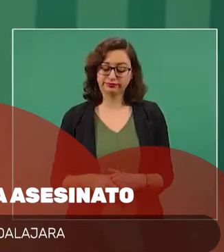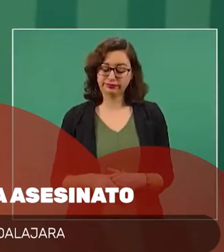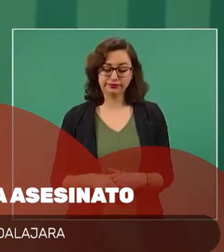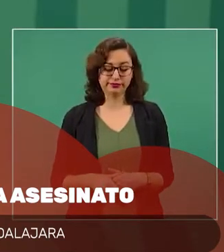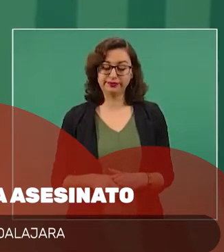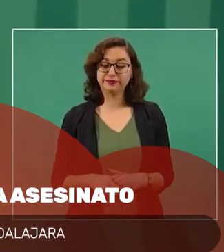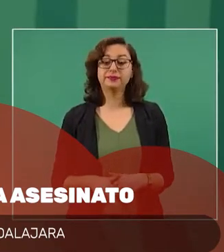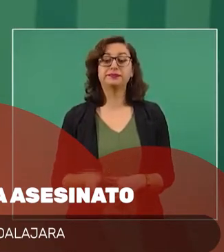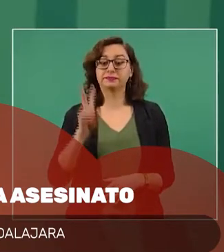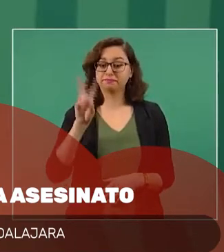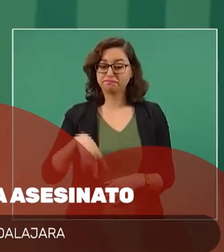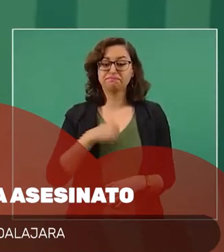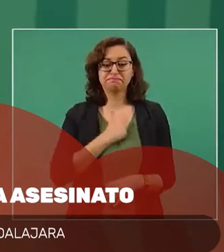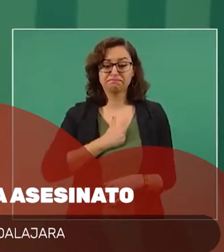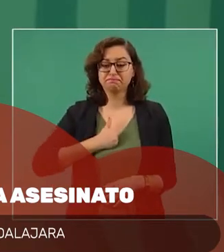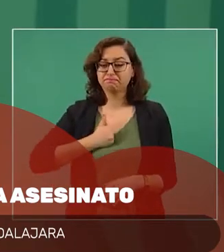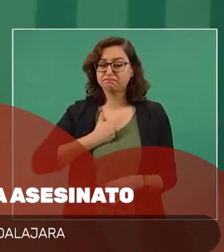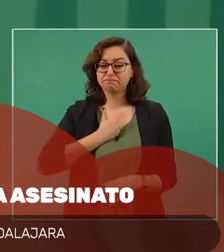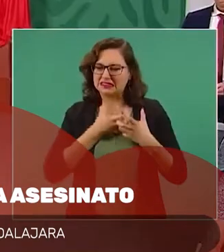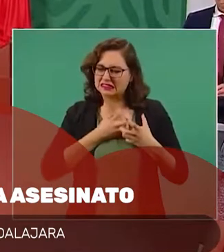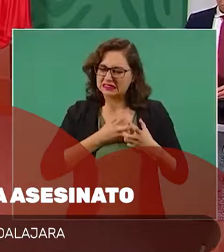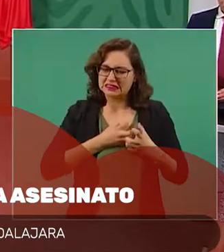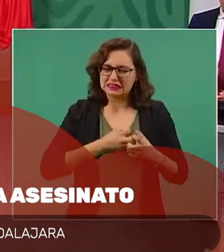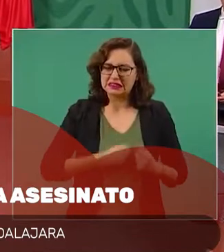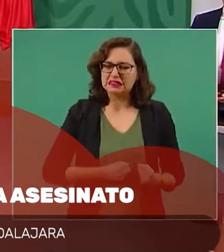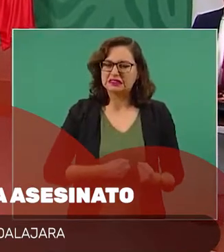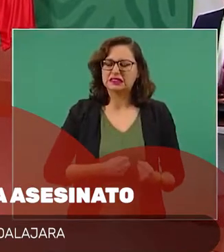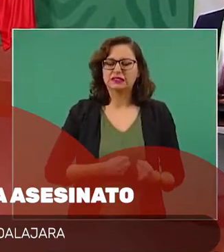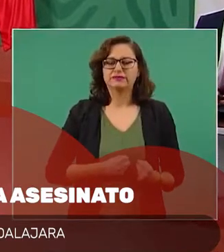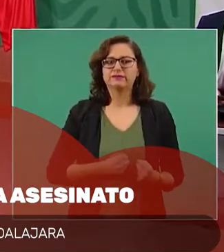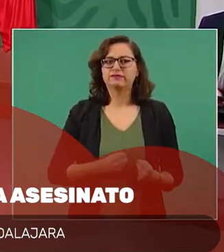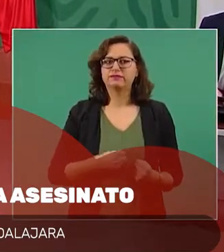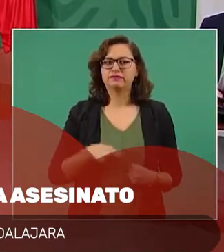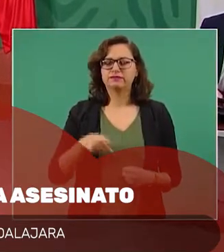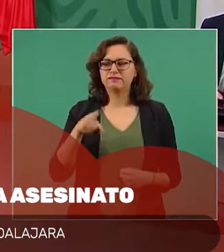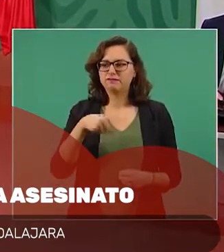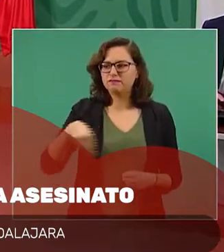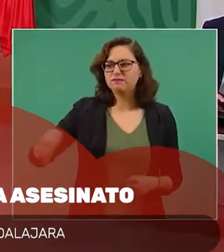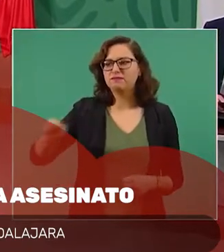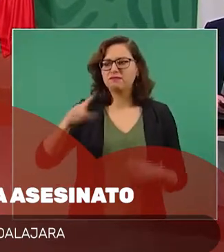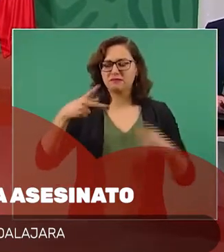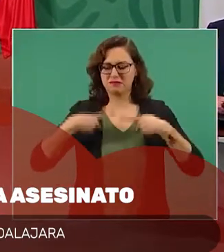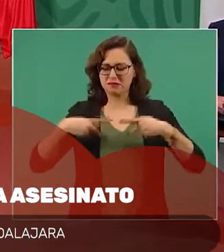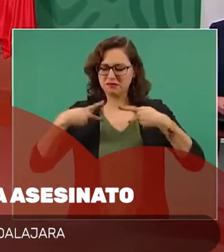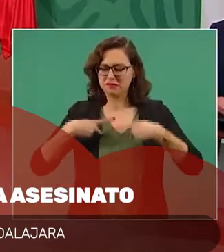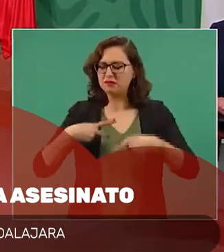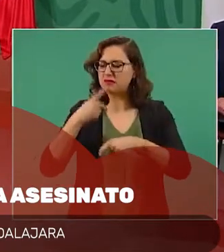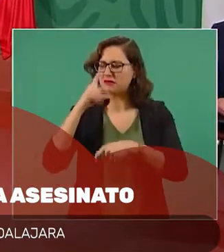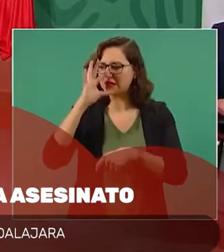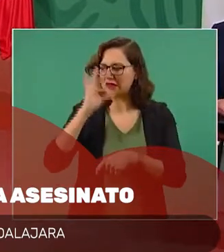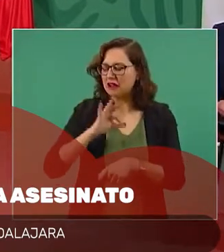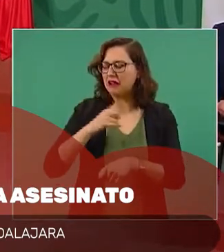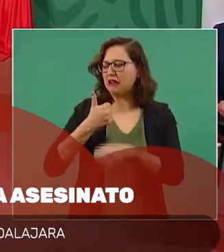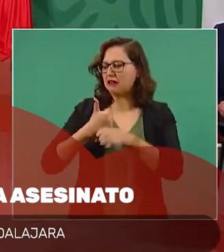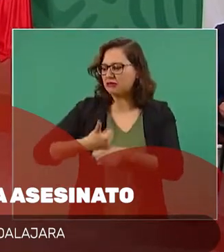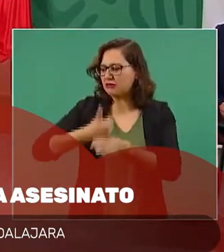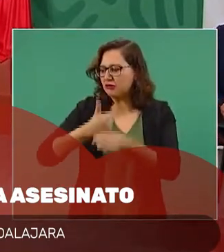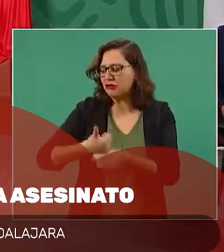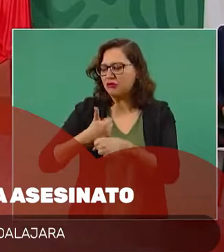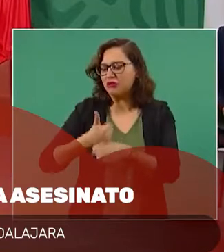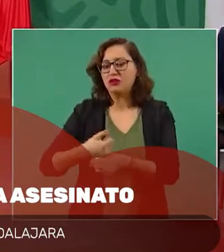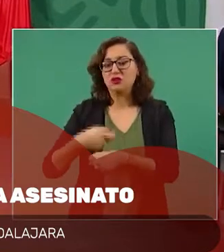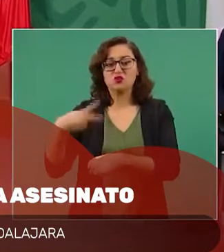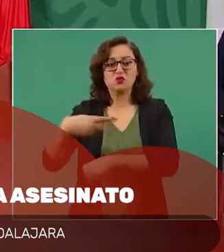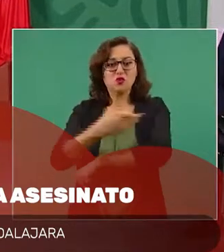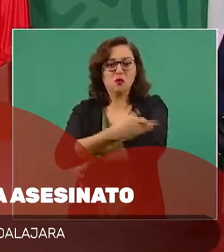fueron hallados sin vida en la carretera Colotlán-Guadalajara. El mandatario indicó que el caso de los jóvenes de Jalisco es un hecho muy muy lamentable y aseguró que se apoya al